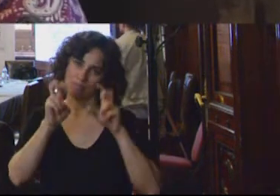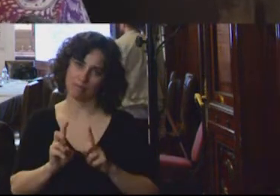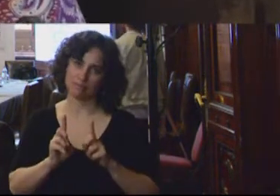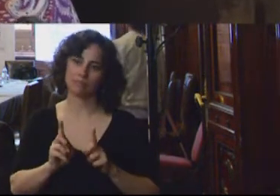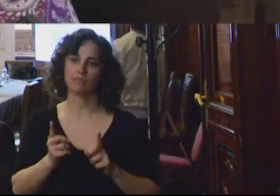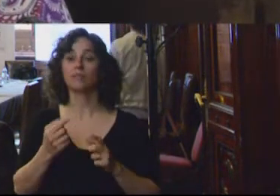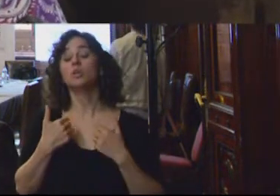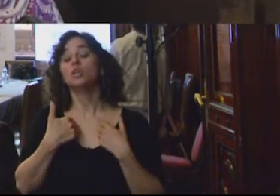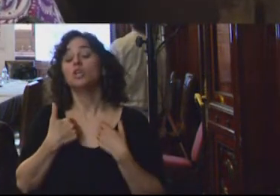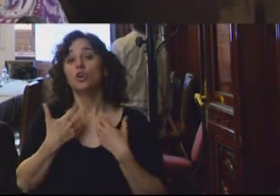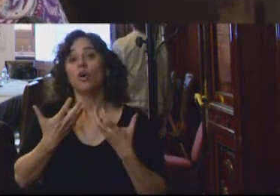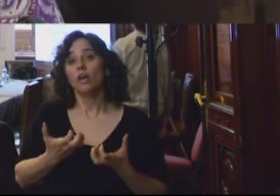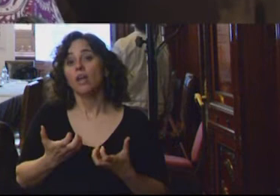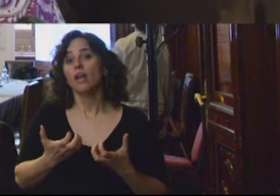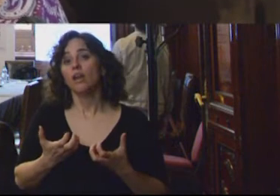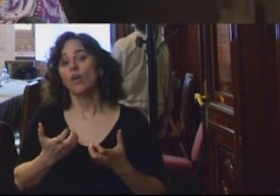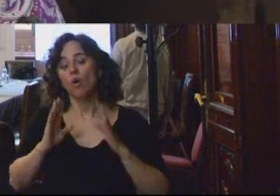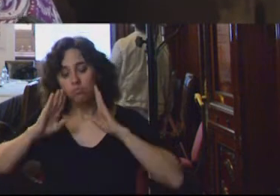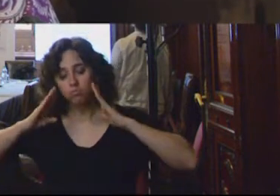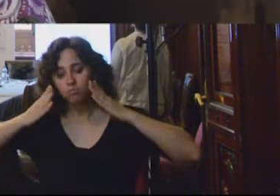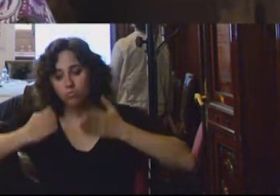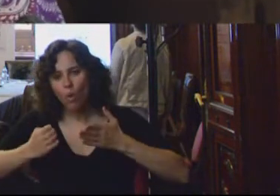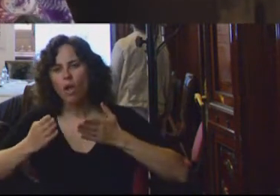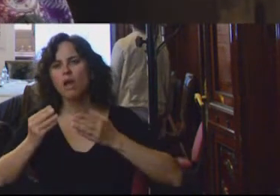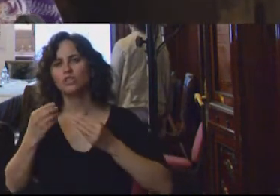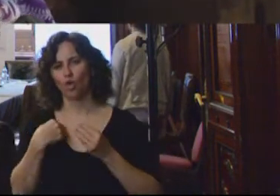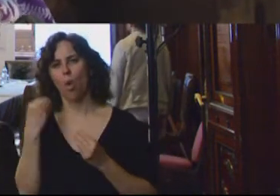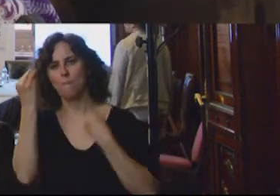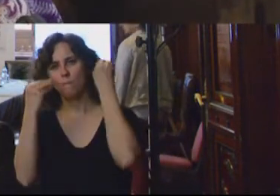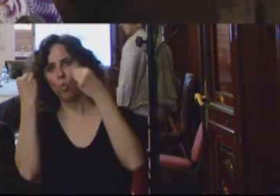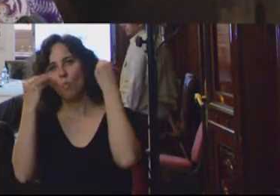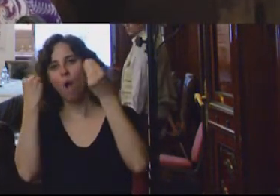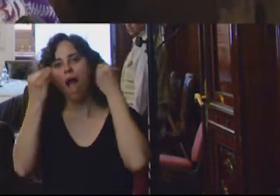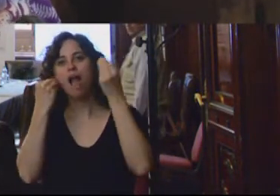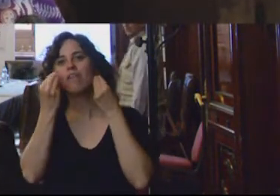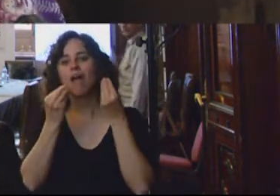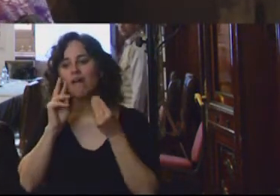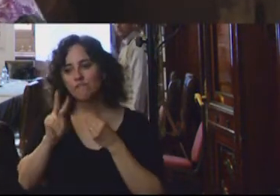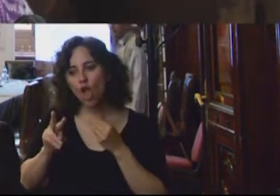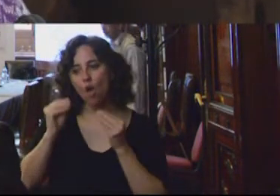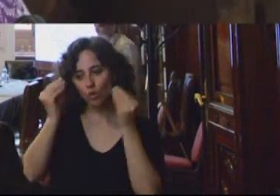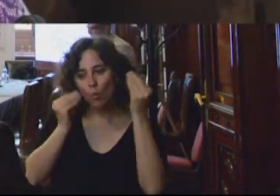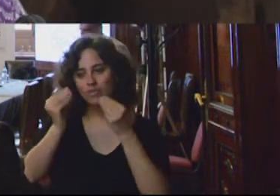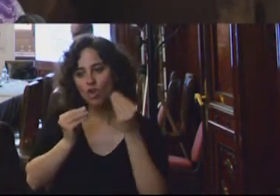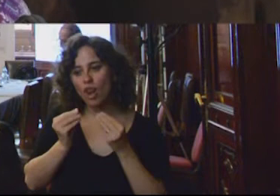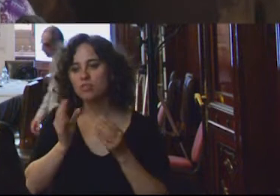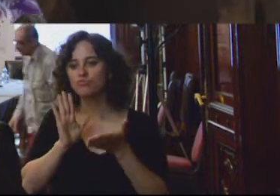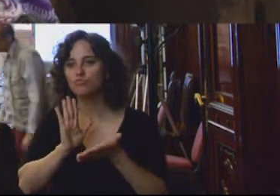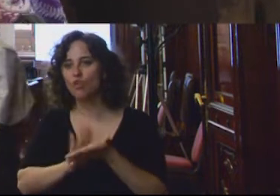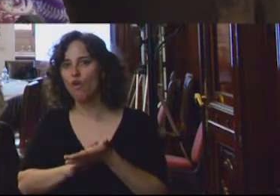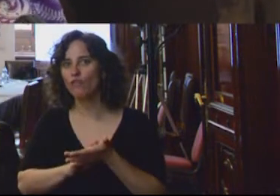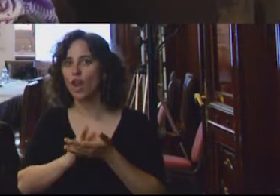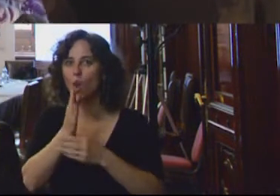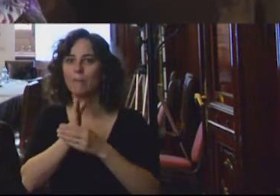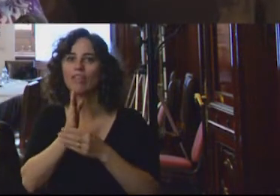quisiera atender una preocupación que en el tema de los medios